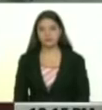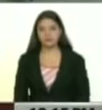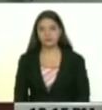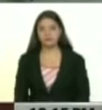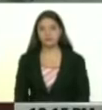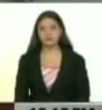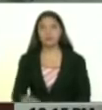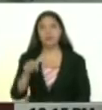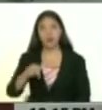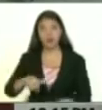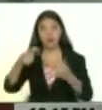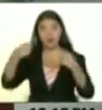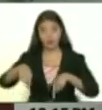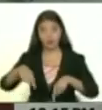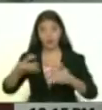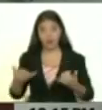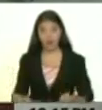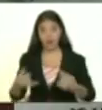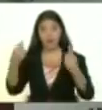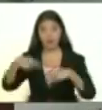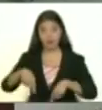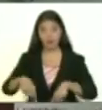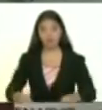Este acuerdo